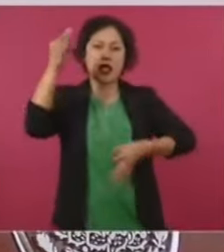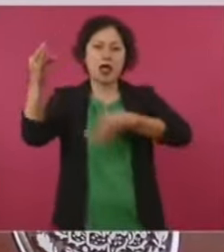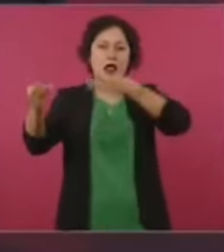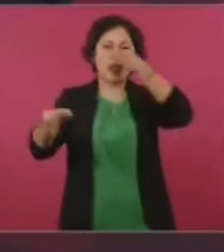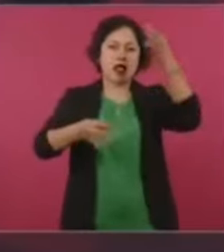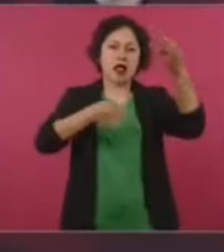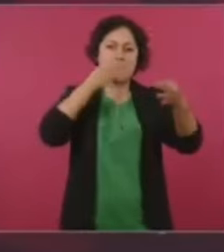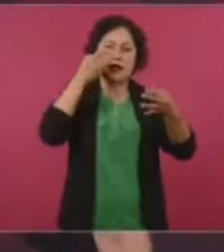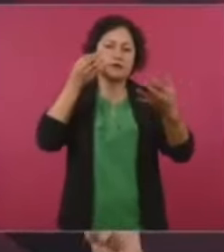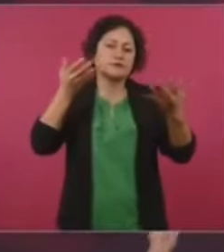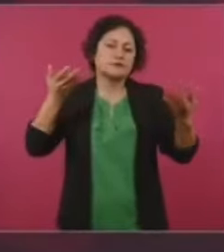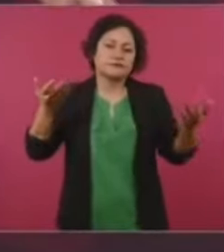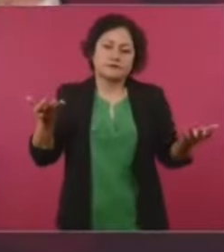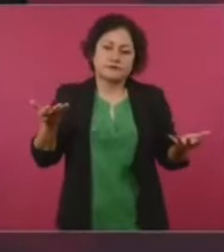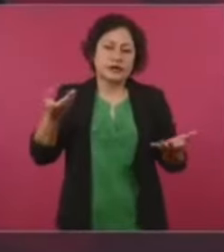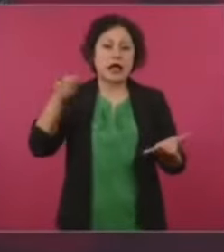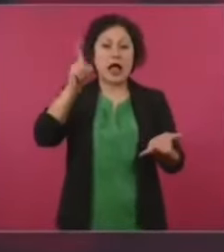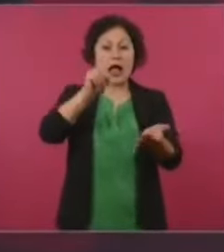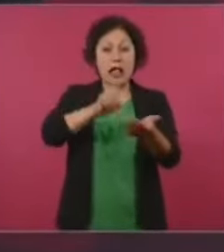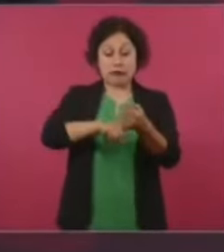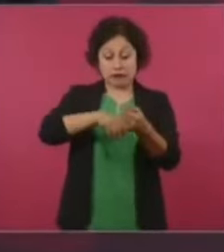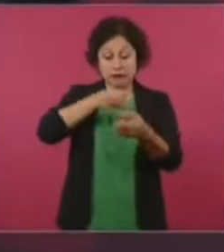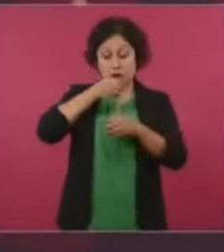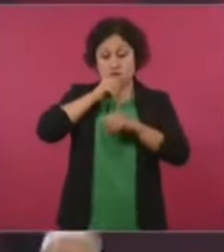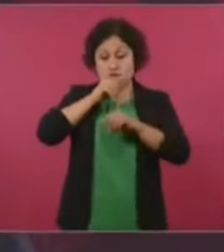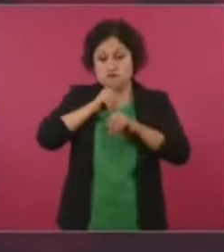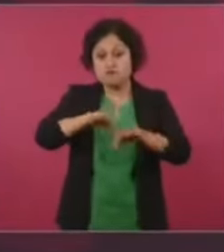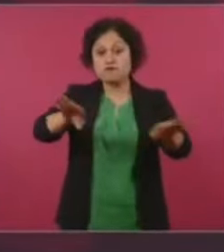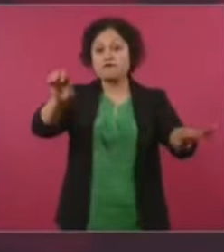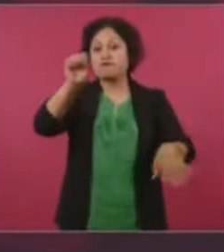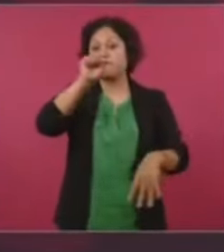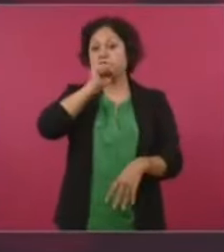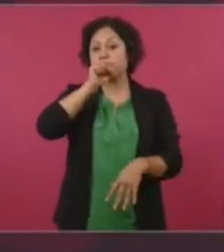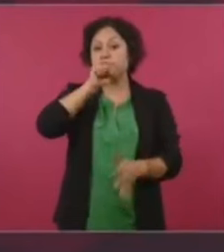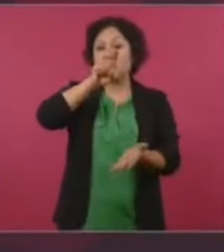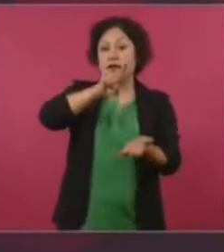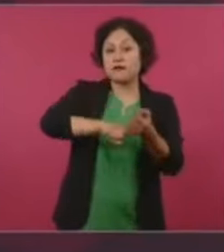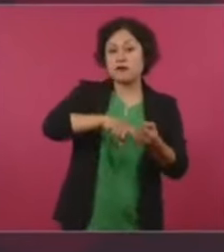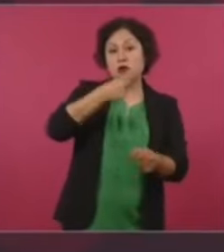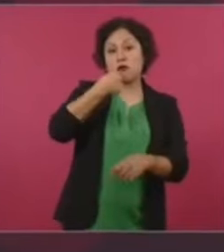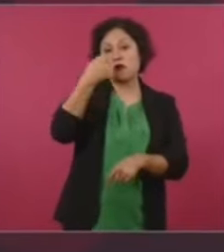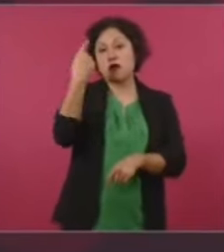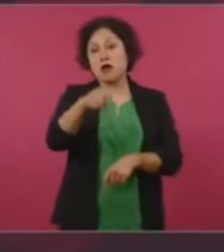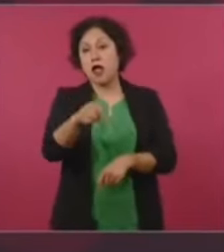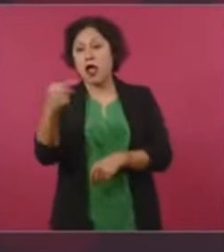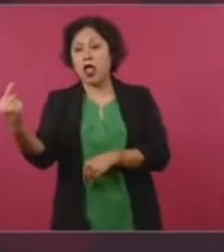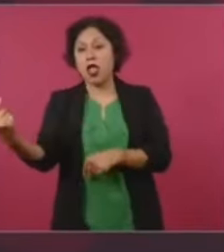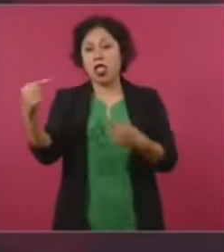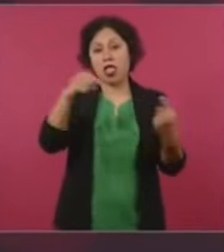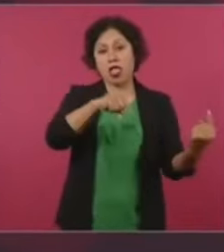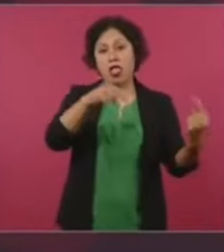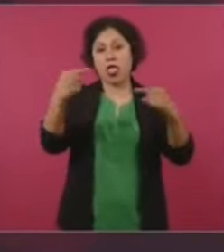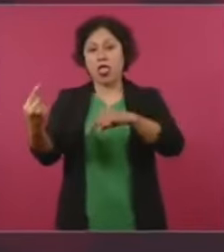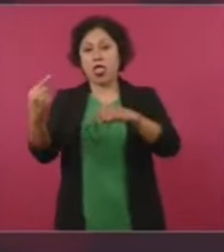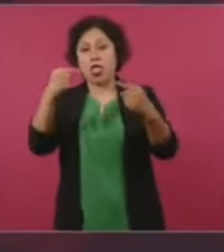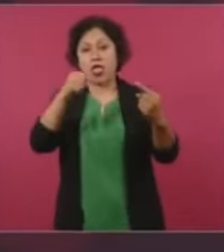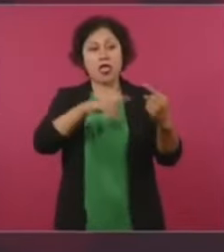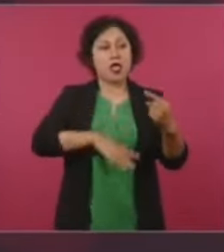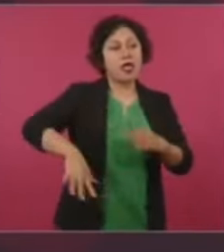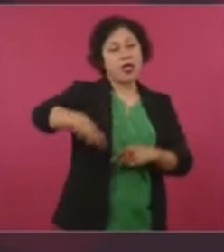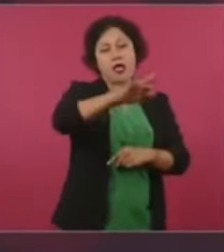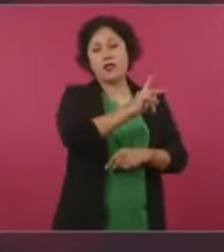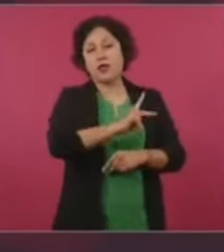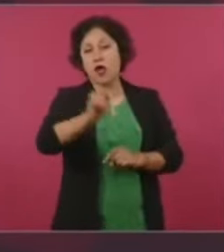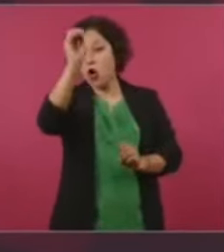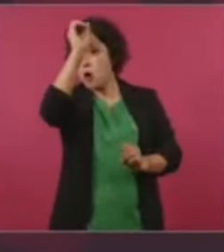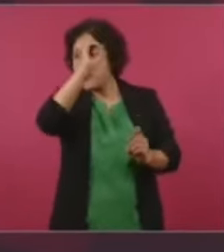momento y tomar decisiones basadas en información veraz y fundamentada. Juntas y juntos, construiremos una sociedad más